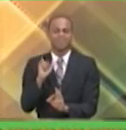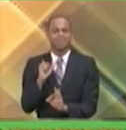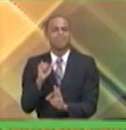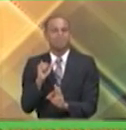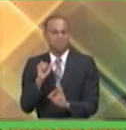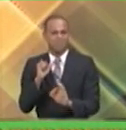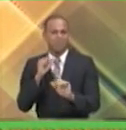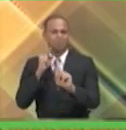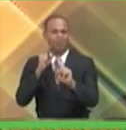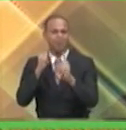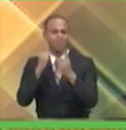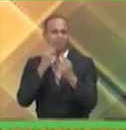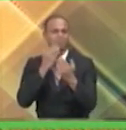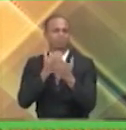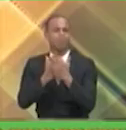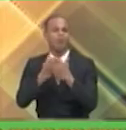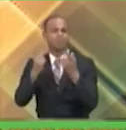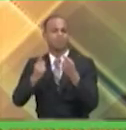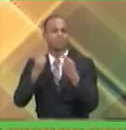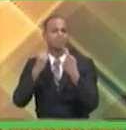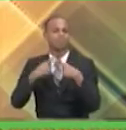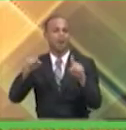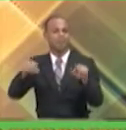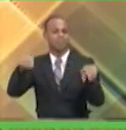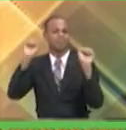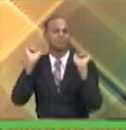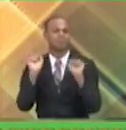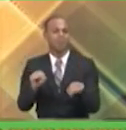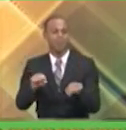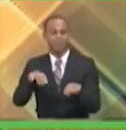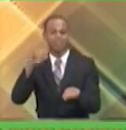todo obra para bien.